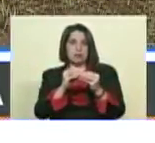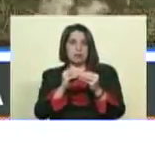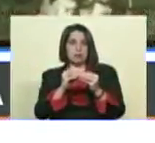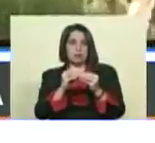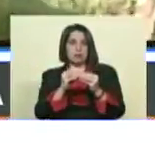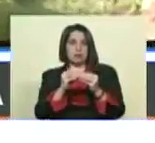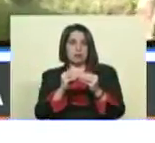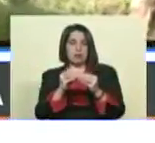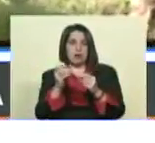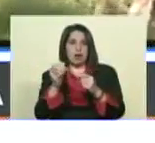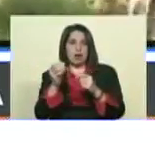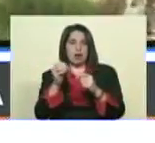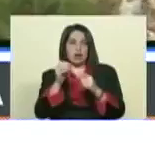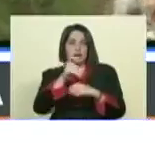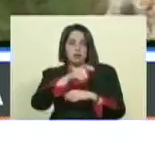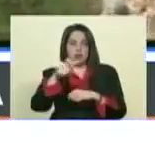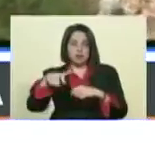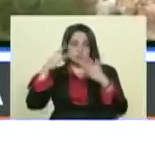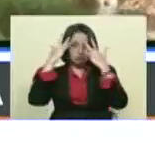la inteligencia